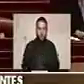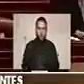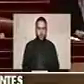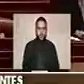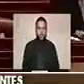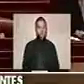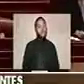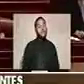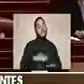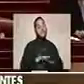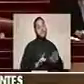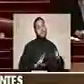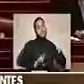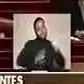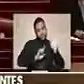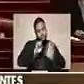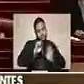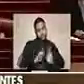Señor presidente,